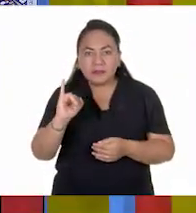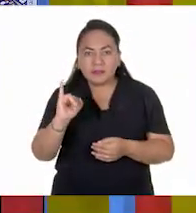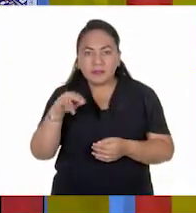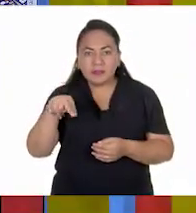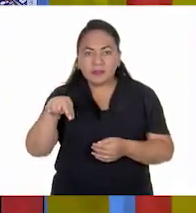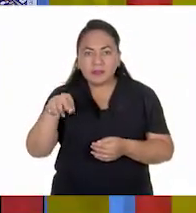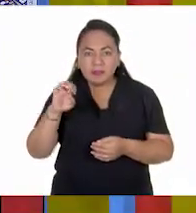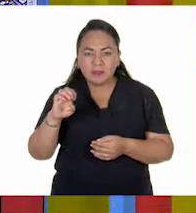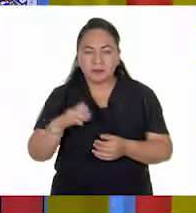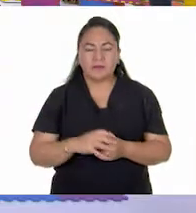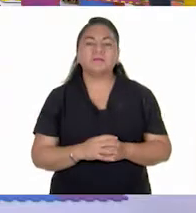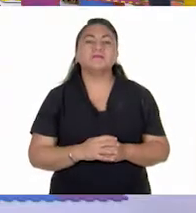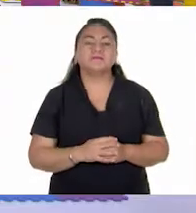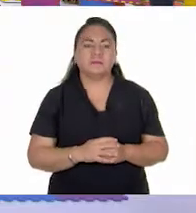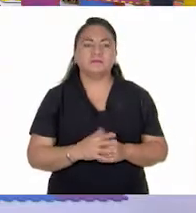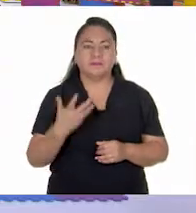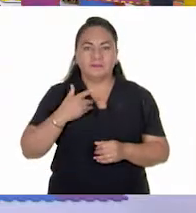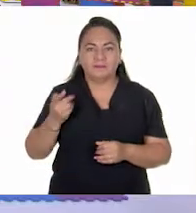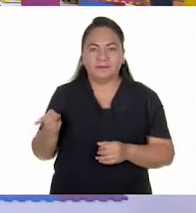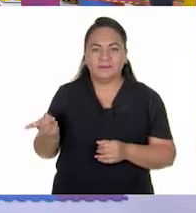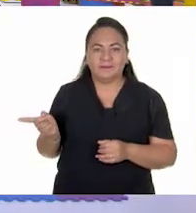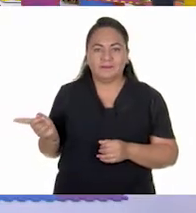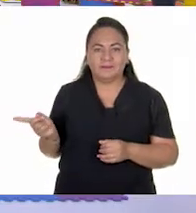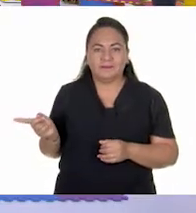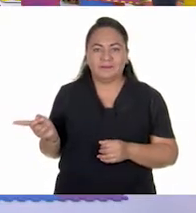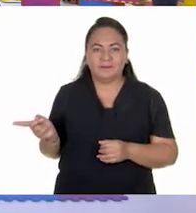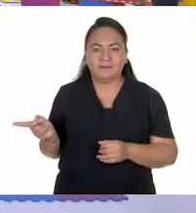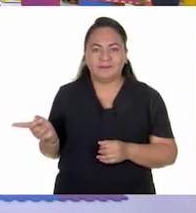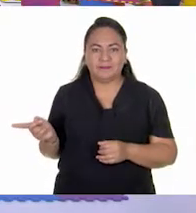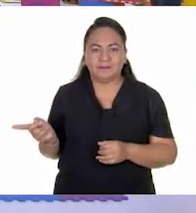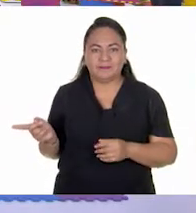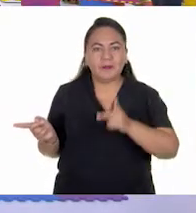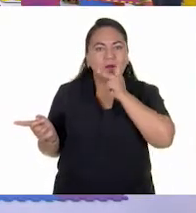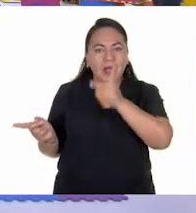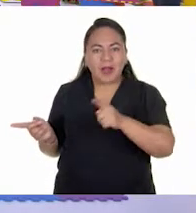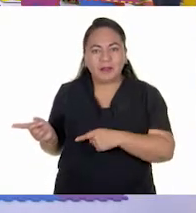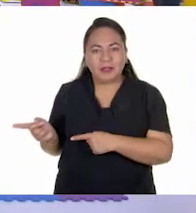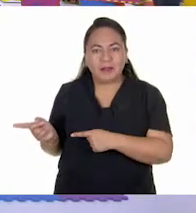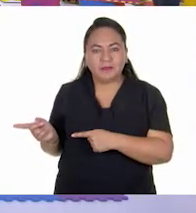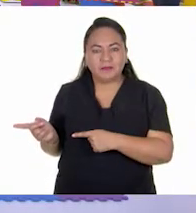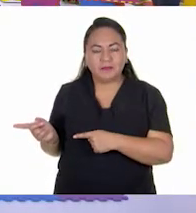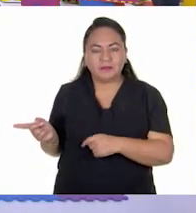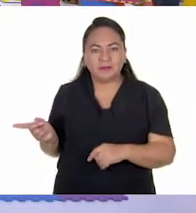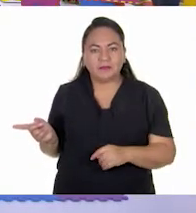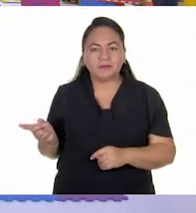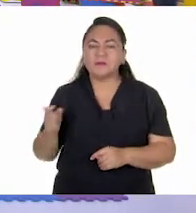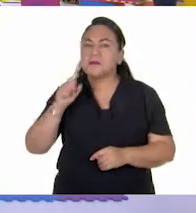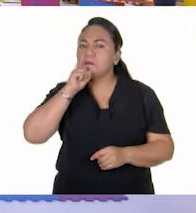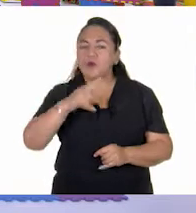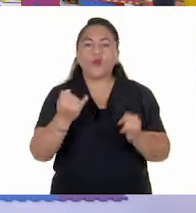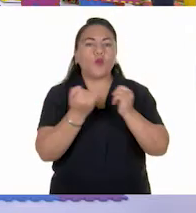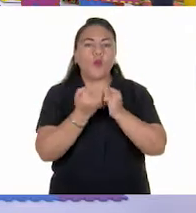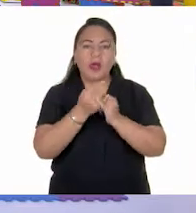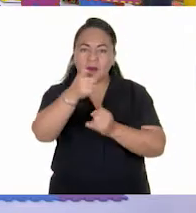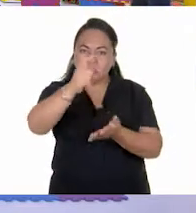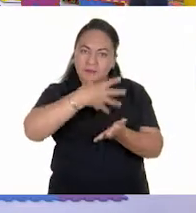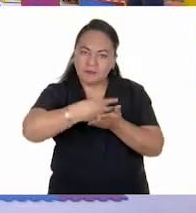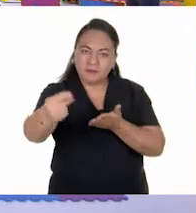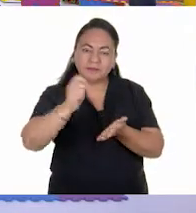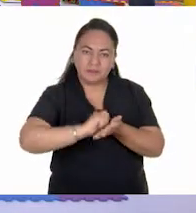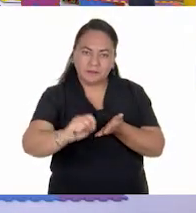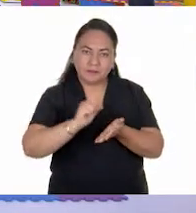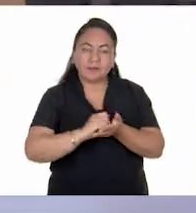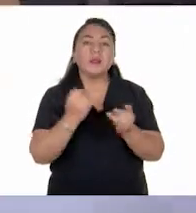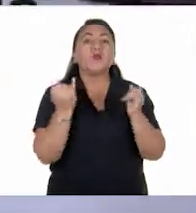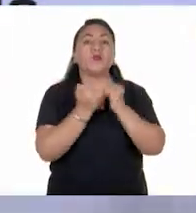momento Pilar. Aquí tenemos la palabra cine. Muy bien. Observen esta palabra, que es la misma que deben de tener ustedes. Y que